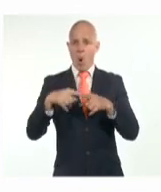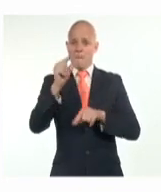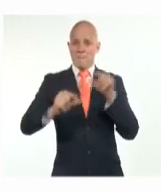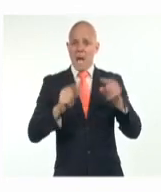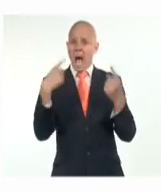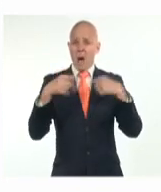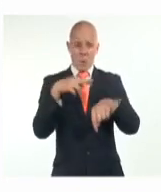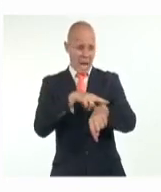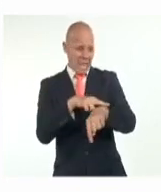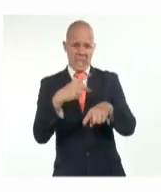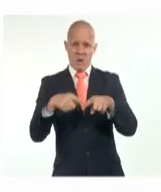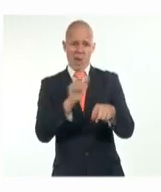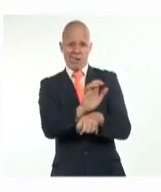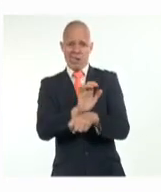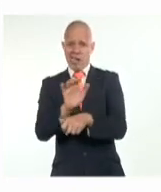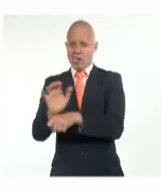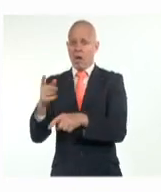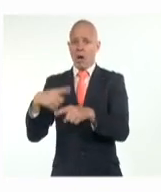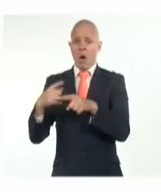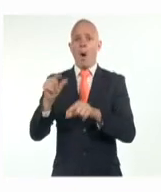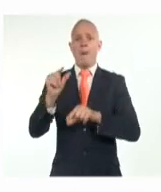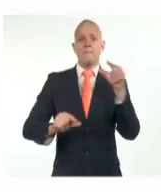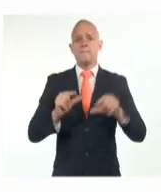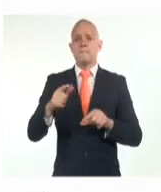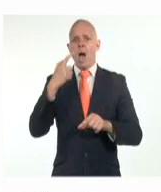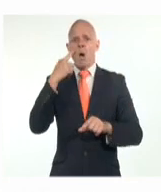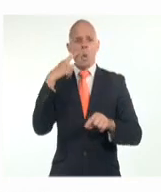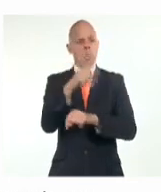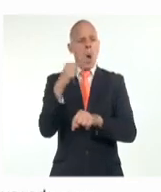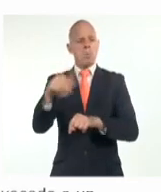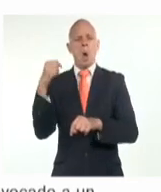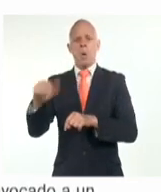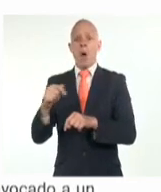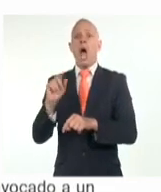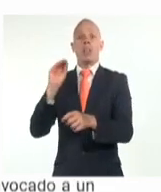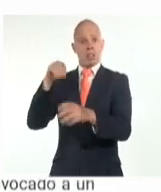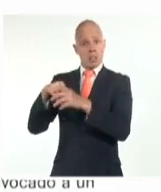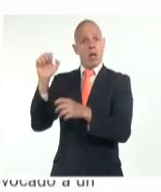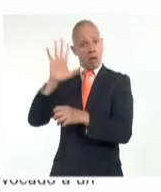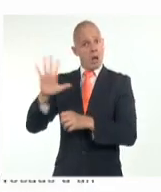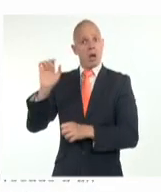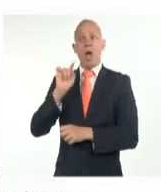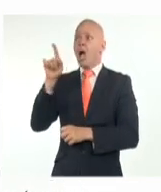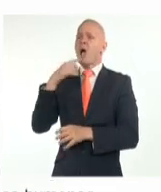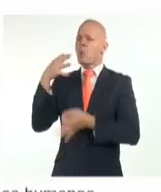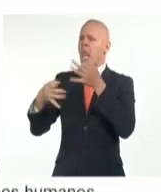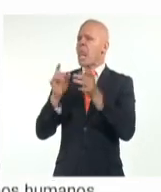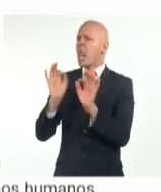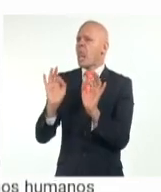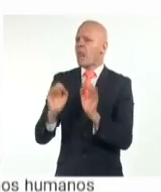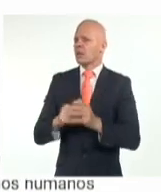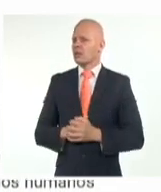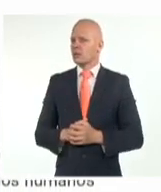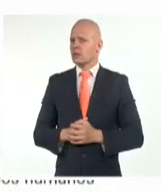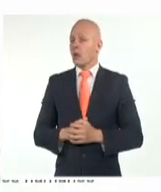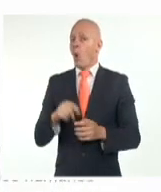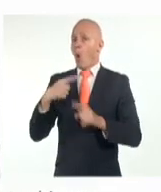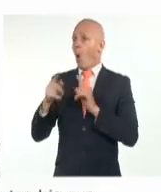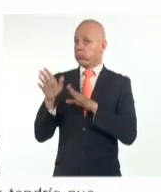creciente xenofobia presentes en Europa no se discutan a fondo por la Eurocámara. También ofenden profundamente los